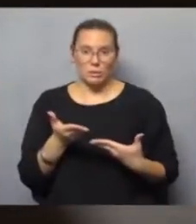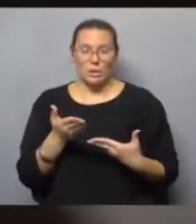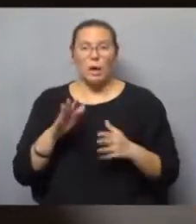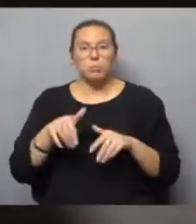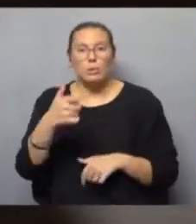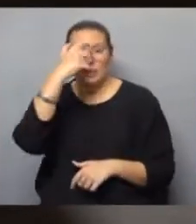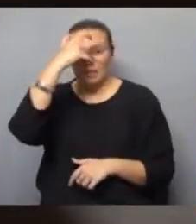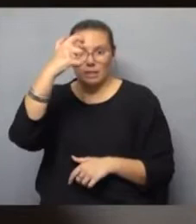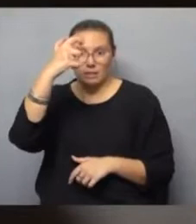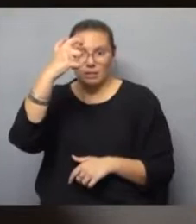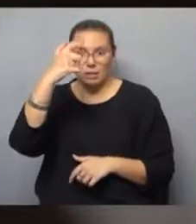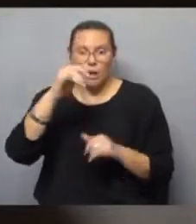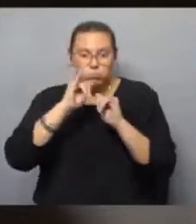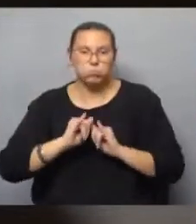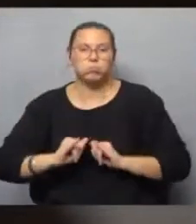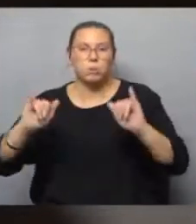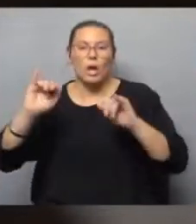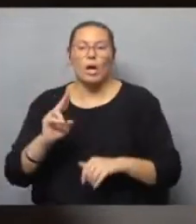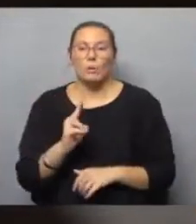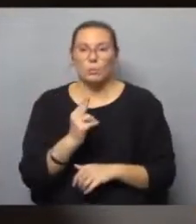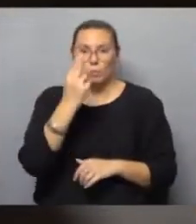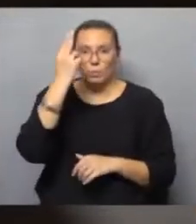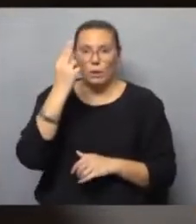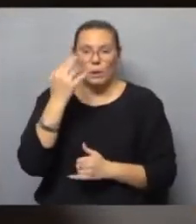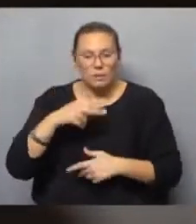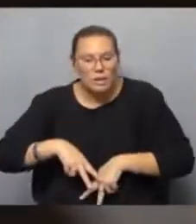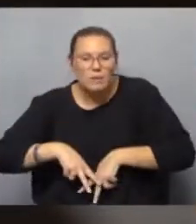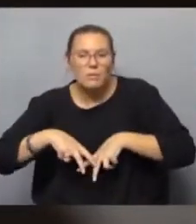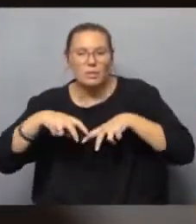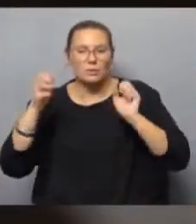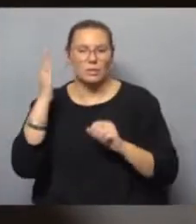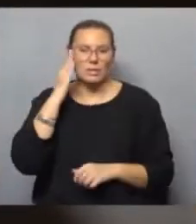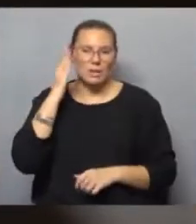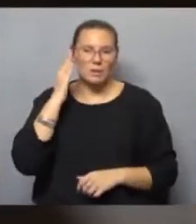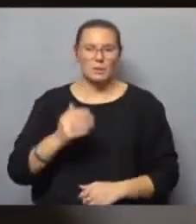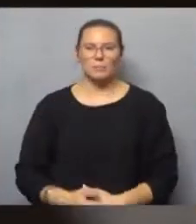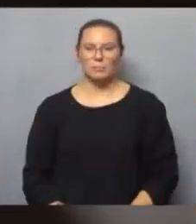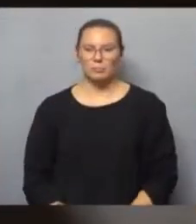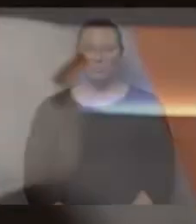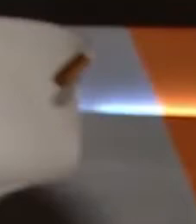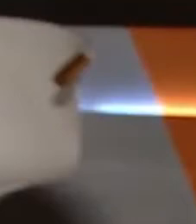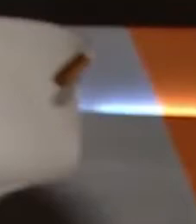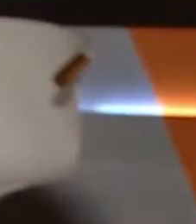Sobre Ciencia, divulgando el Uruguay de la investigación y el conocimiento.